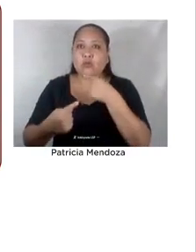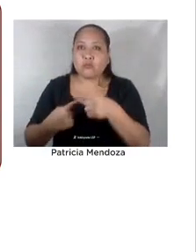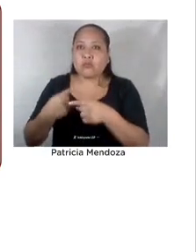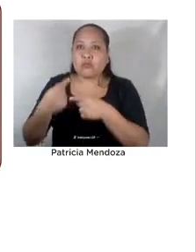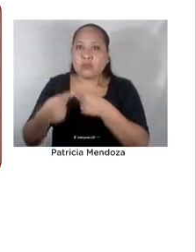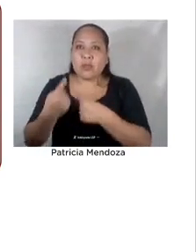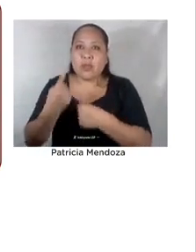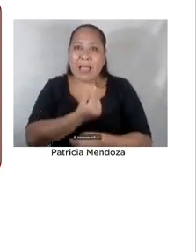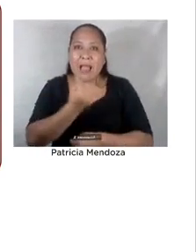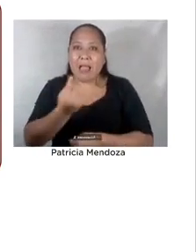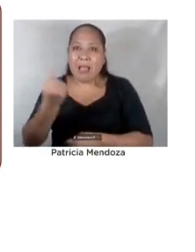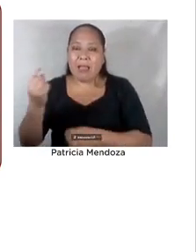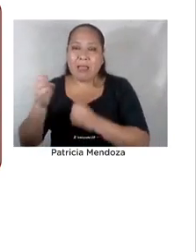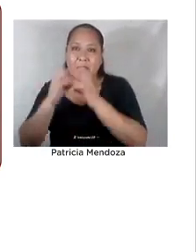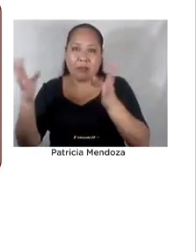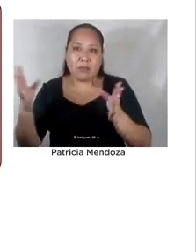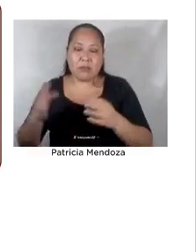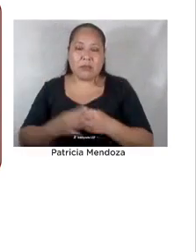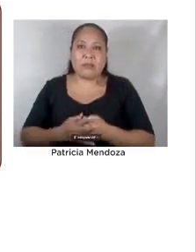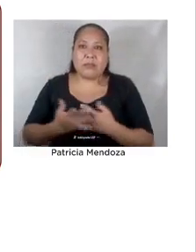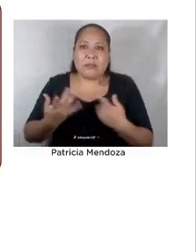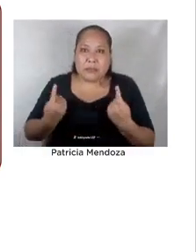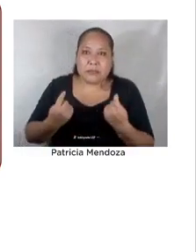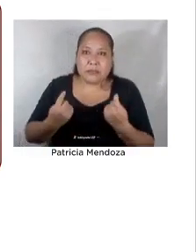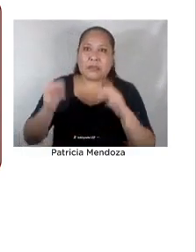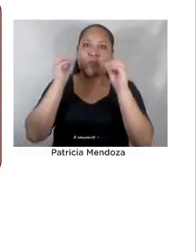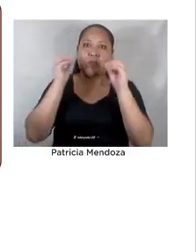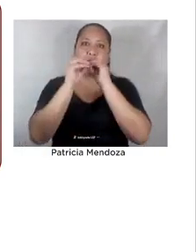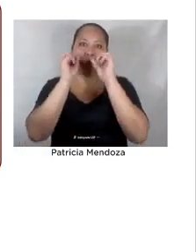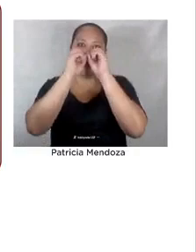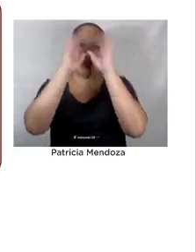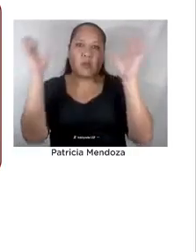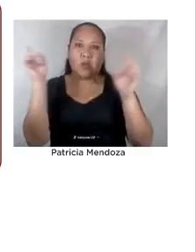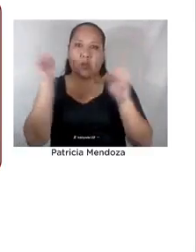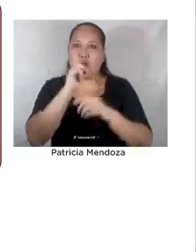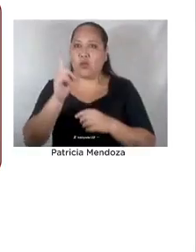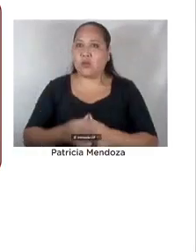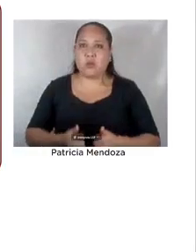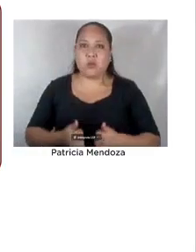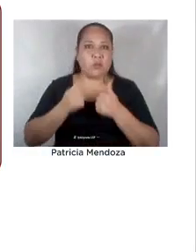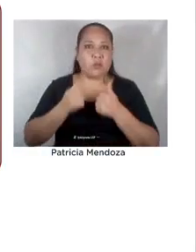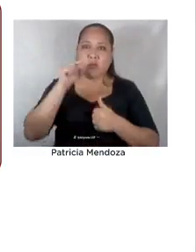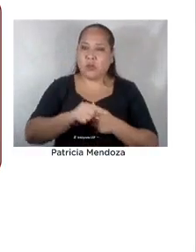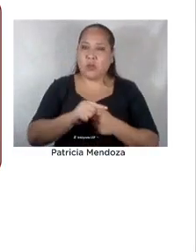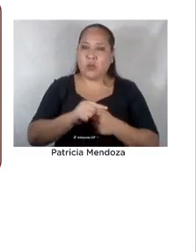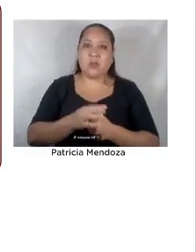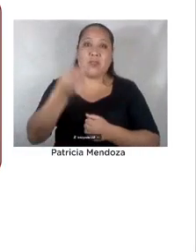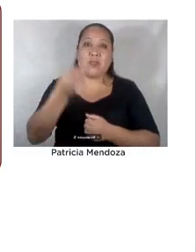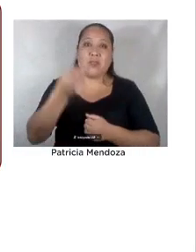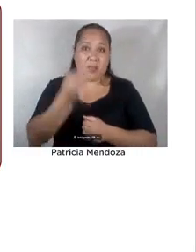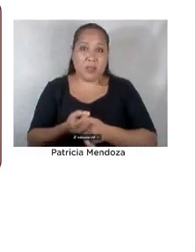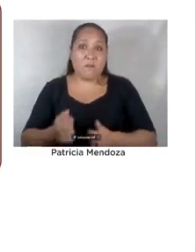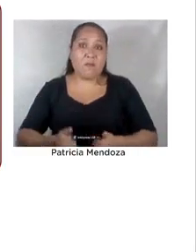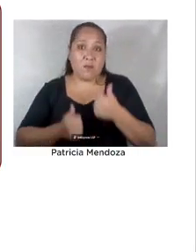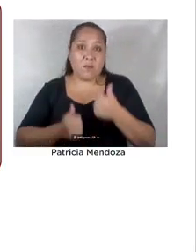que sobrevivamos a los días, y no que estemos viviendo y estemos llevando los días. Entonces, podemos tratar